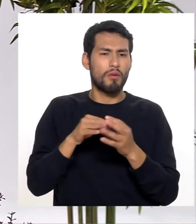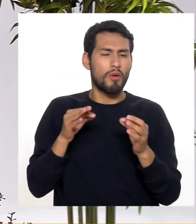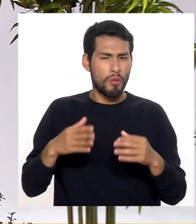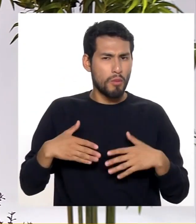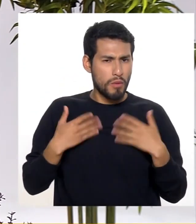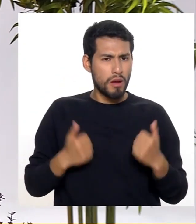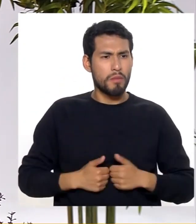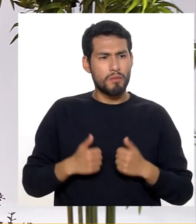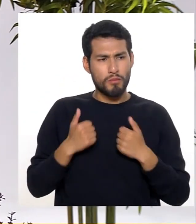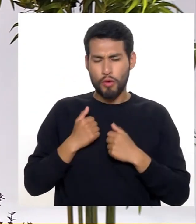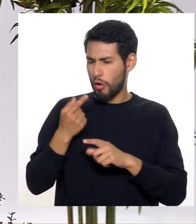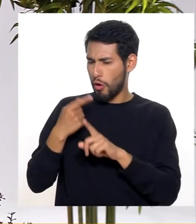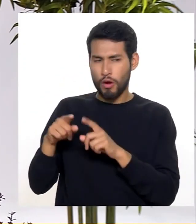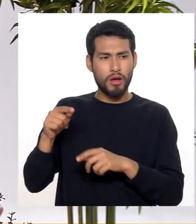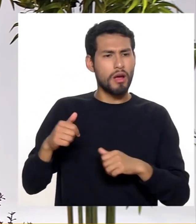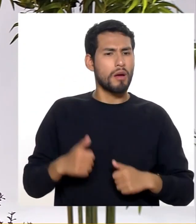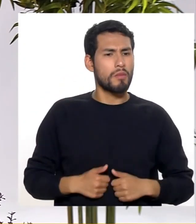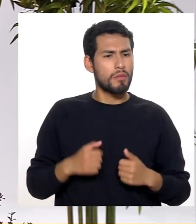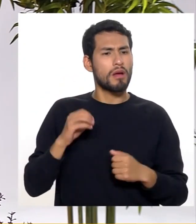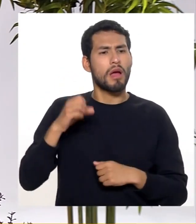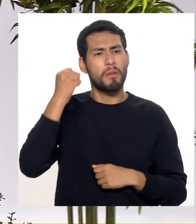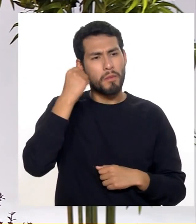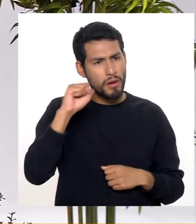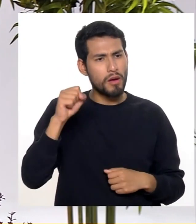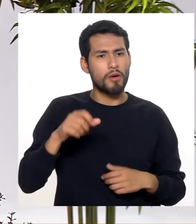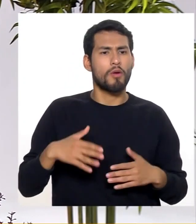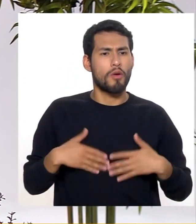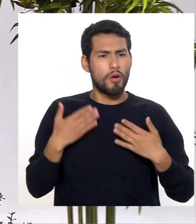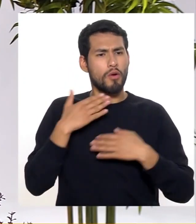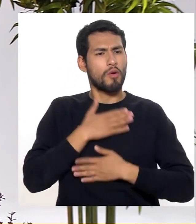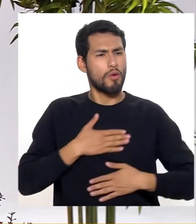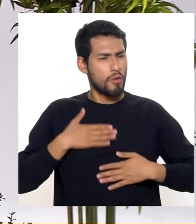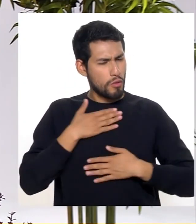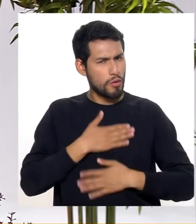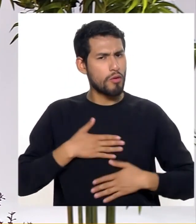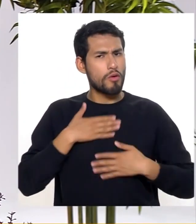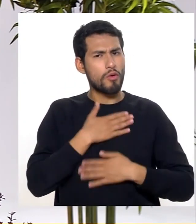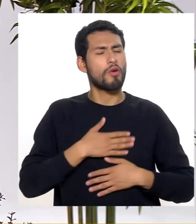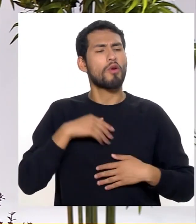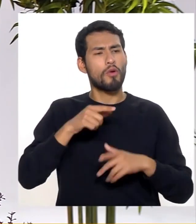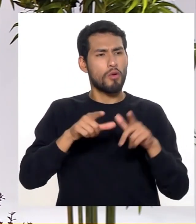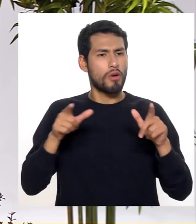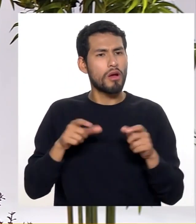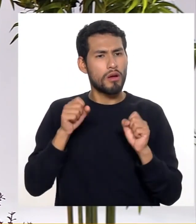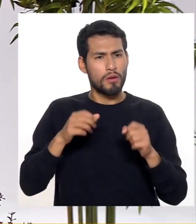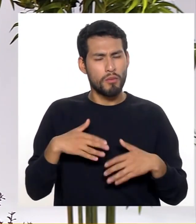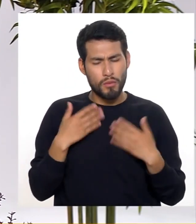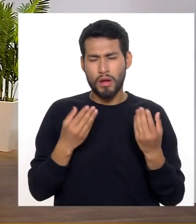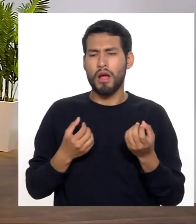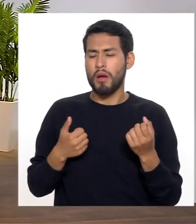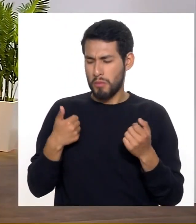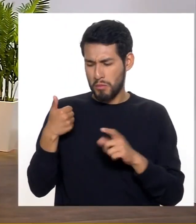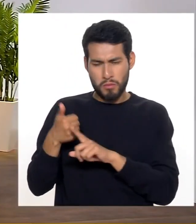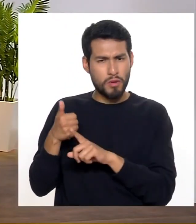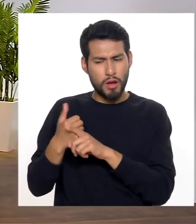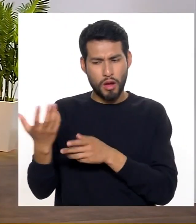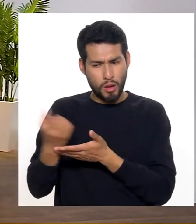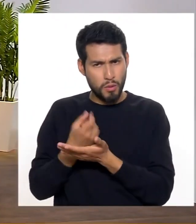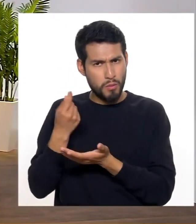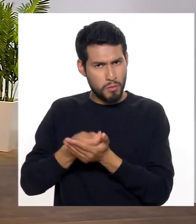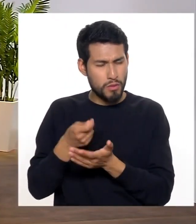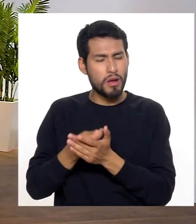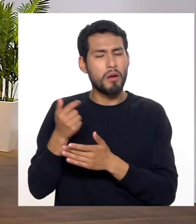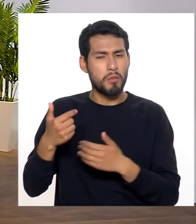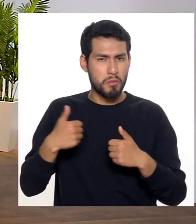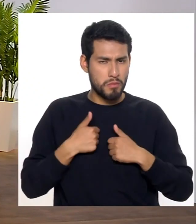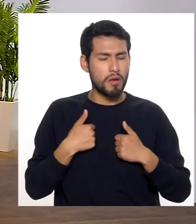que puedan vivir solos, de que puedan viajar, de que puedan gozar de su sueldo y sostener una vivienda, ¿no? Así que ese